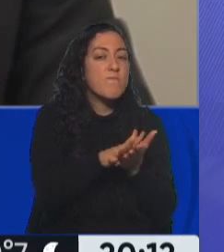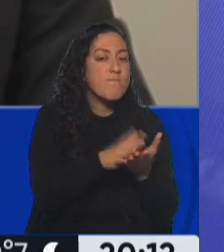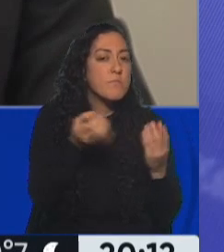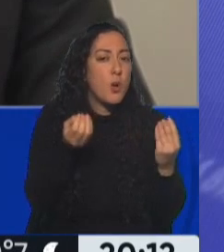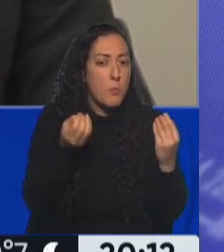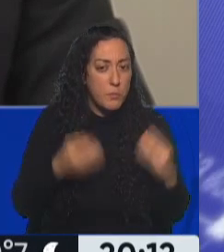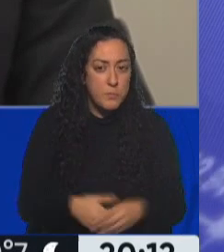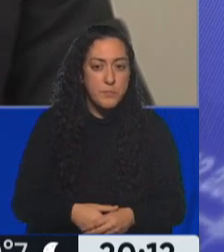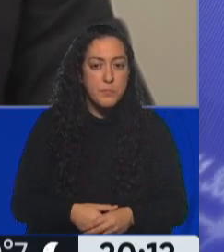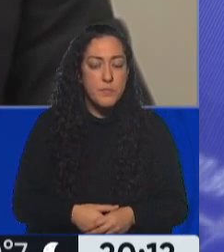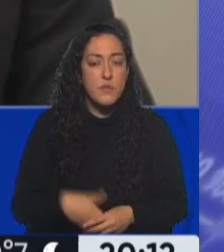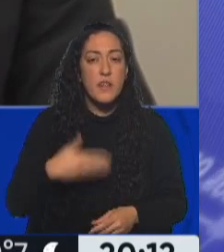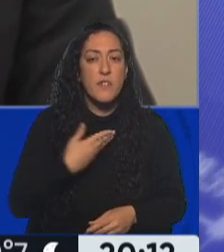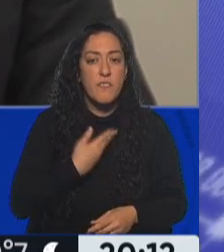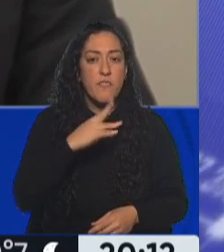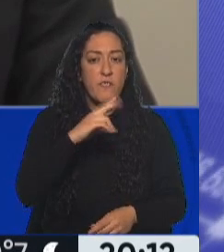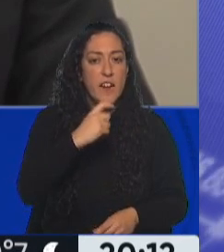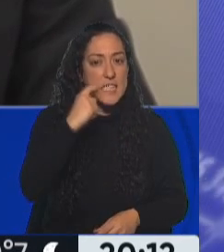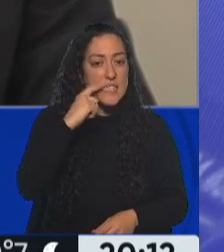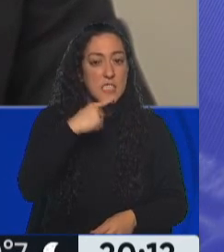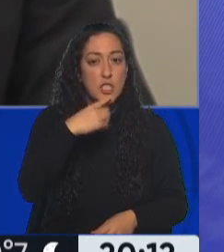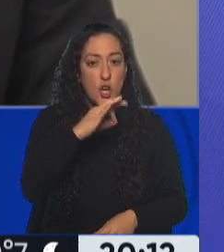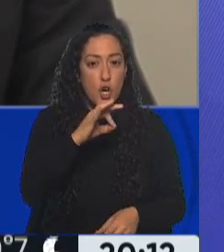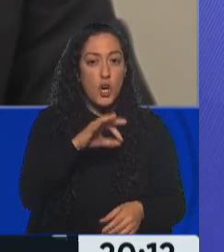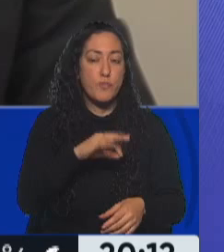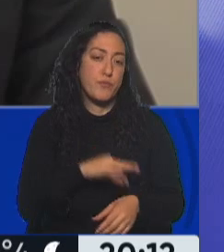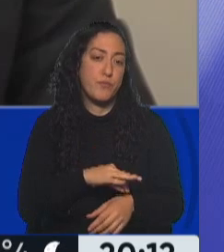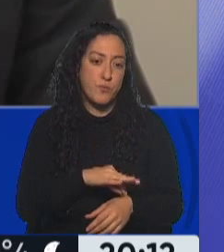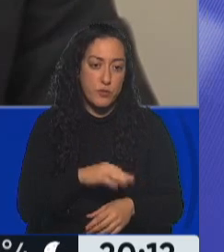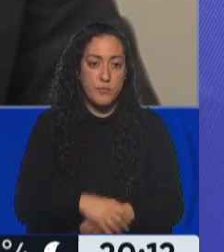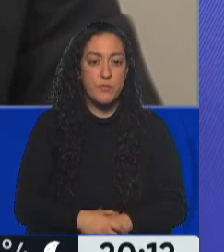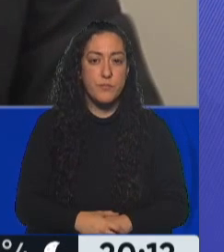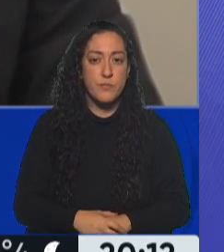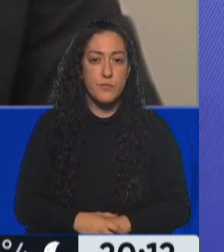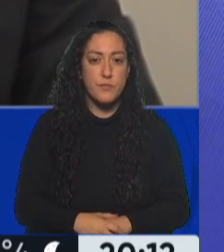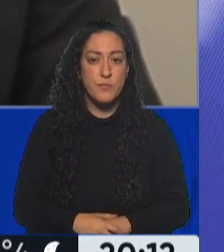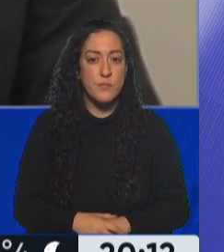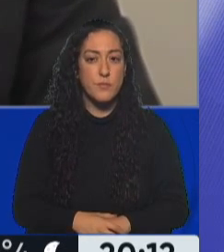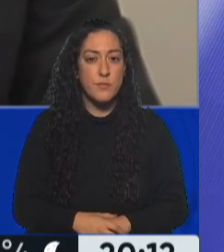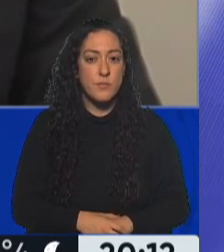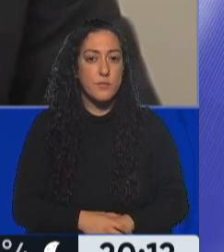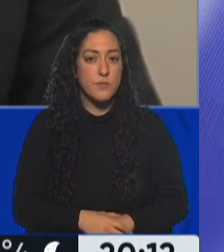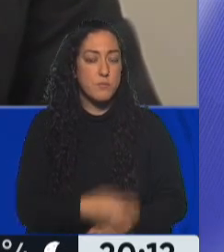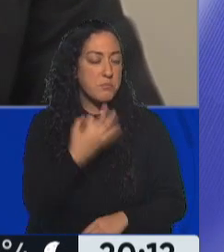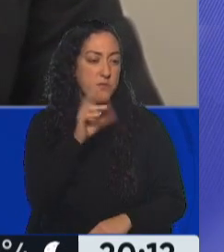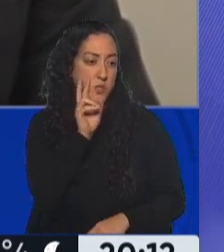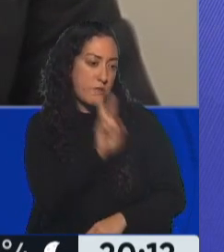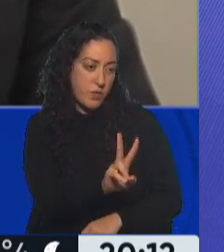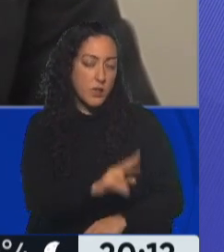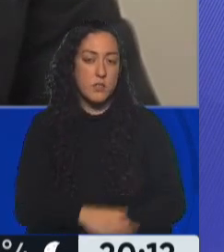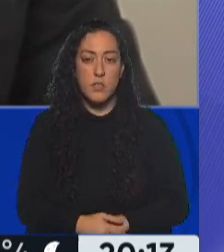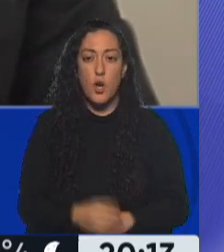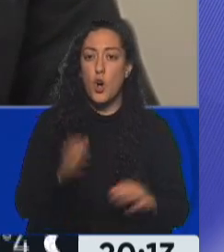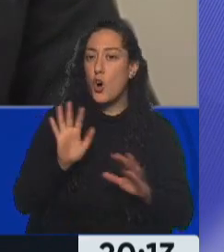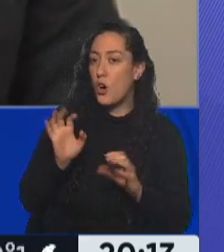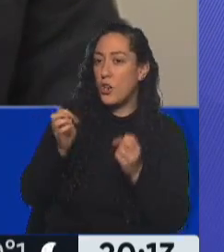Estamos ya con el doctor Francisco Dadik. Doctor, a ver si nos recibe bien, lo vemos perfectamente en cámara. ¿Cómo le va? Perfecto, ¿qué tal? Buenas noches, ¿cómo